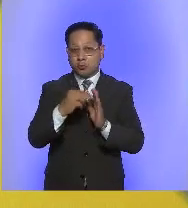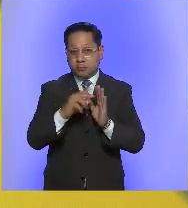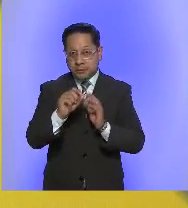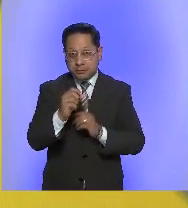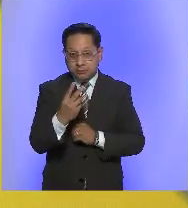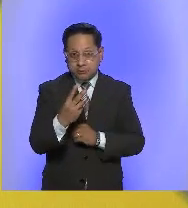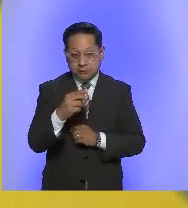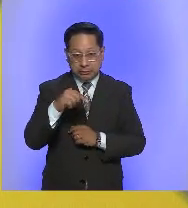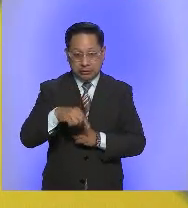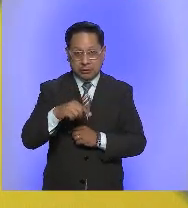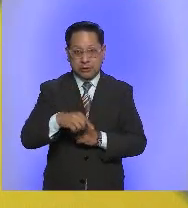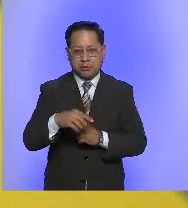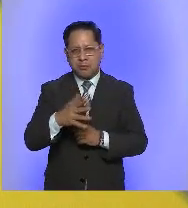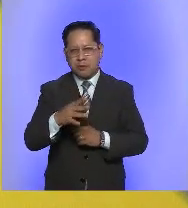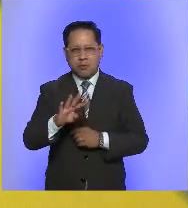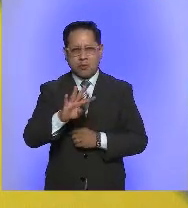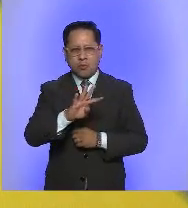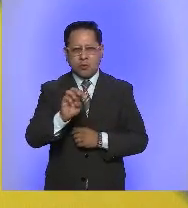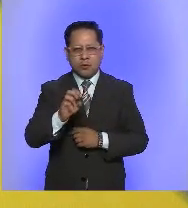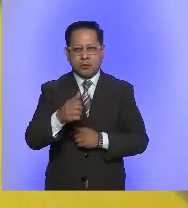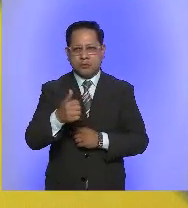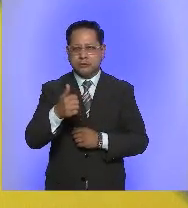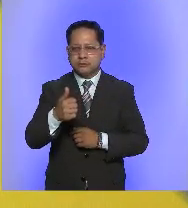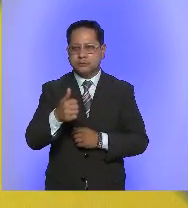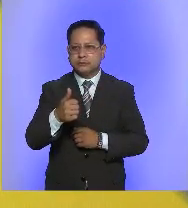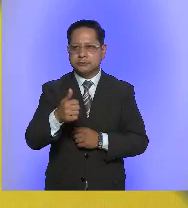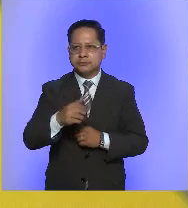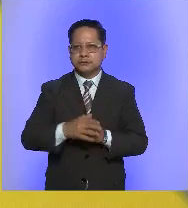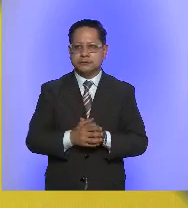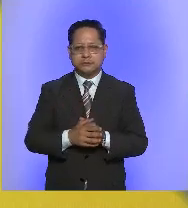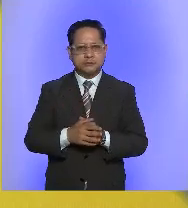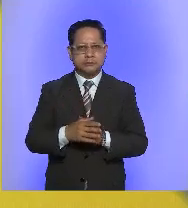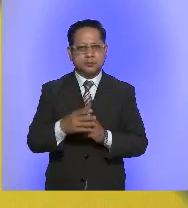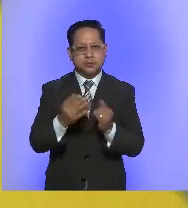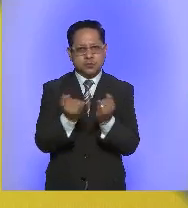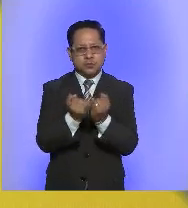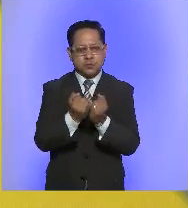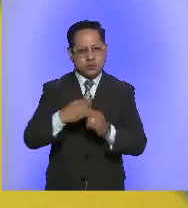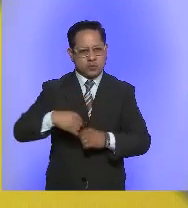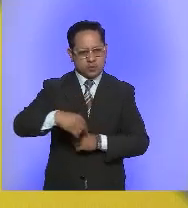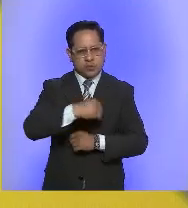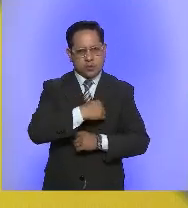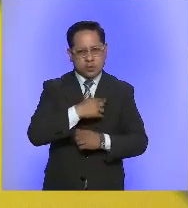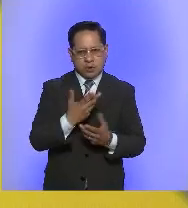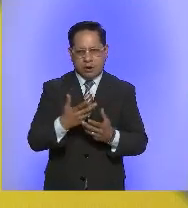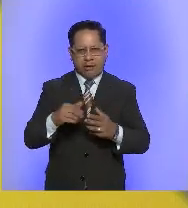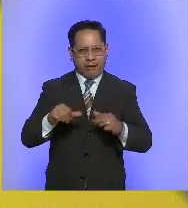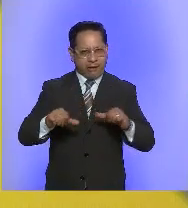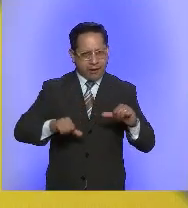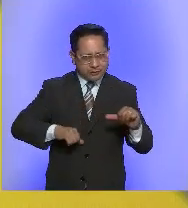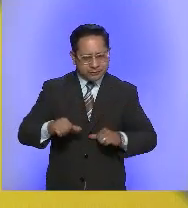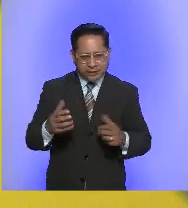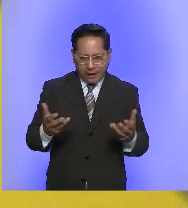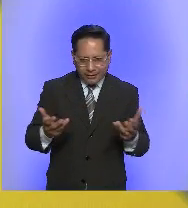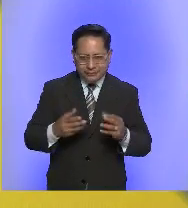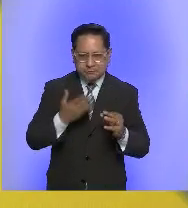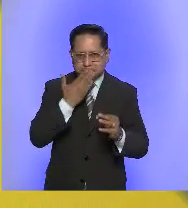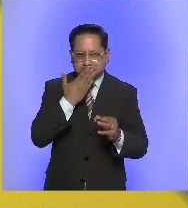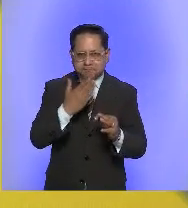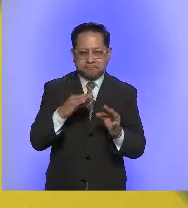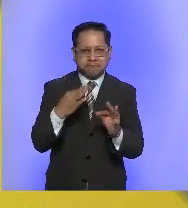cargos, y también producto de acciones afirmativas, podemos decirles que 18